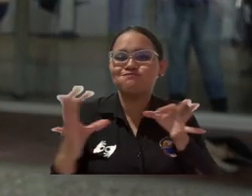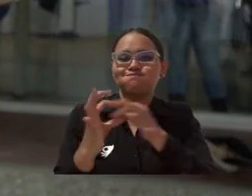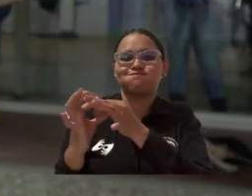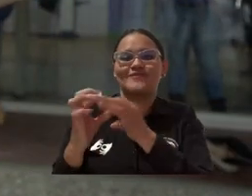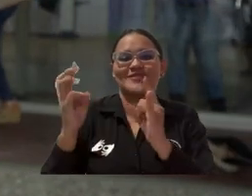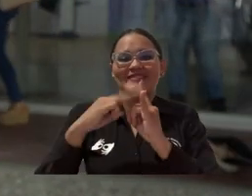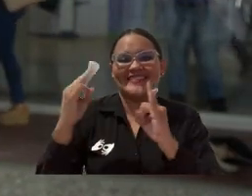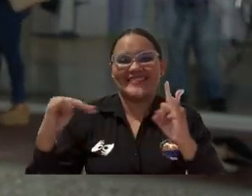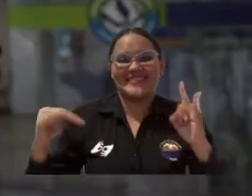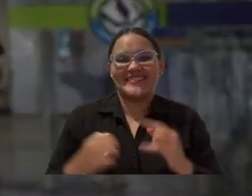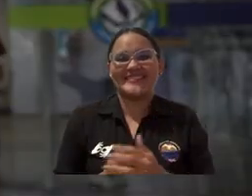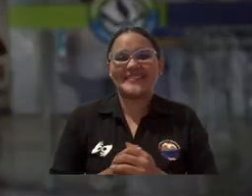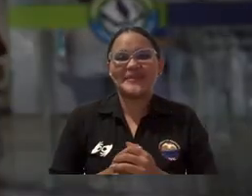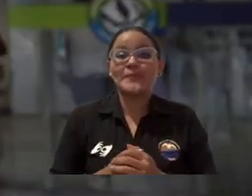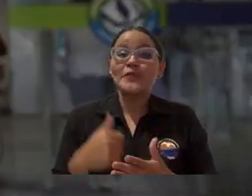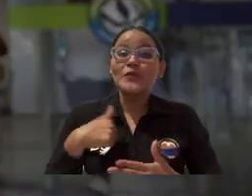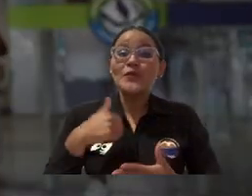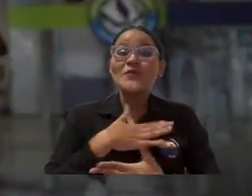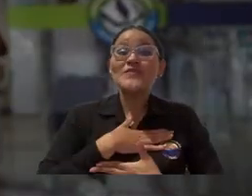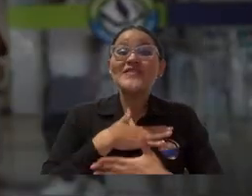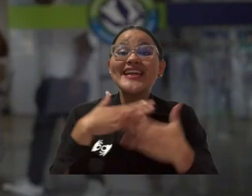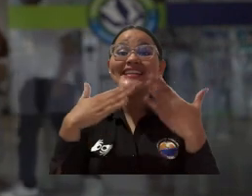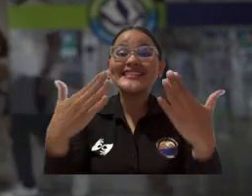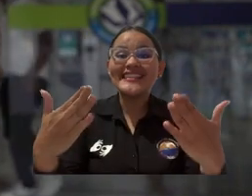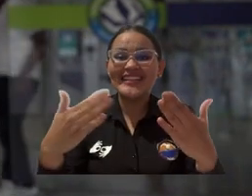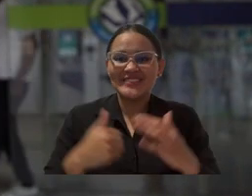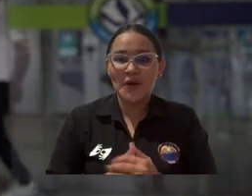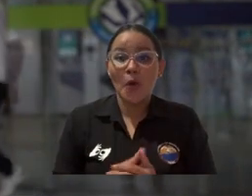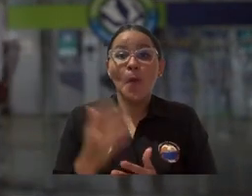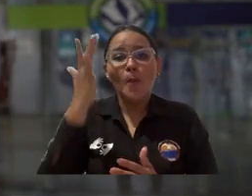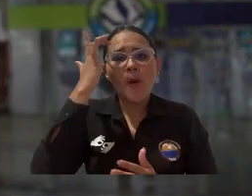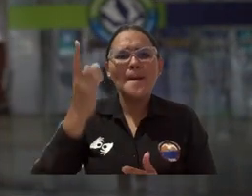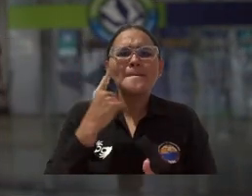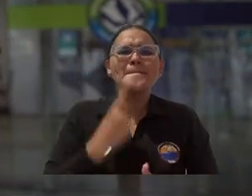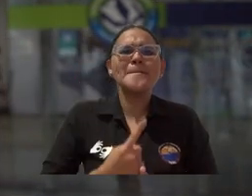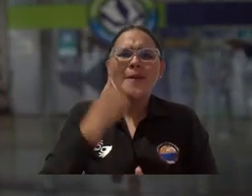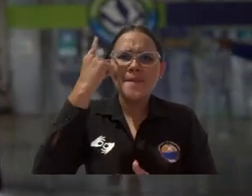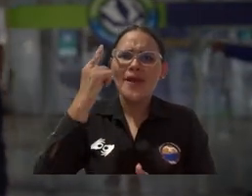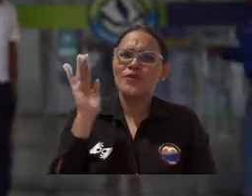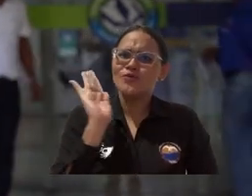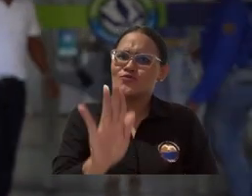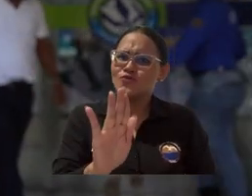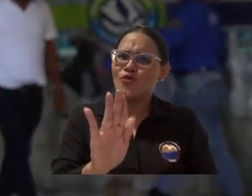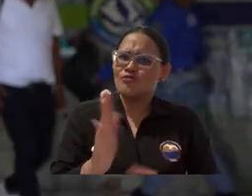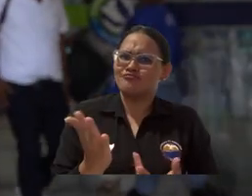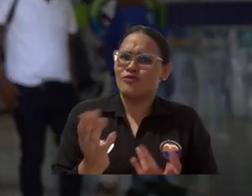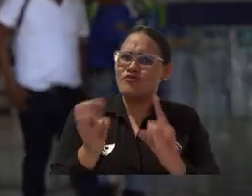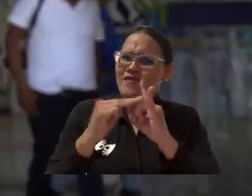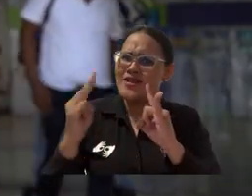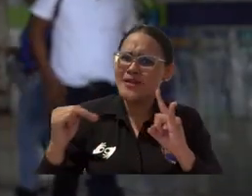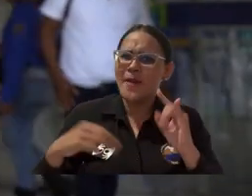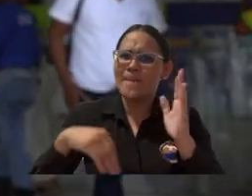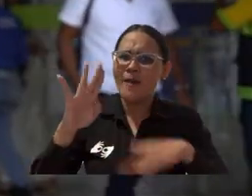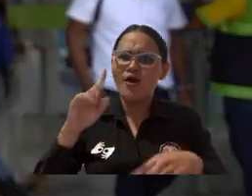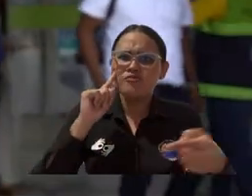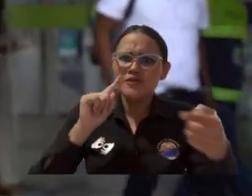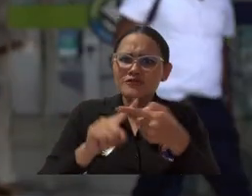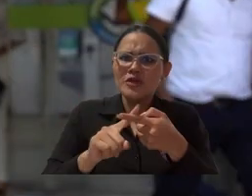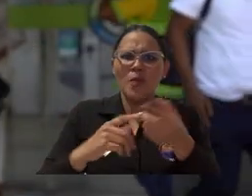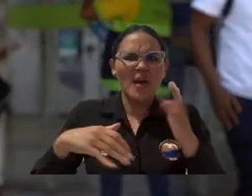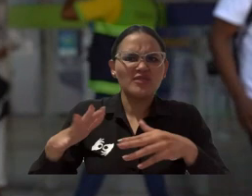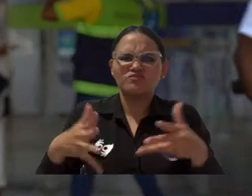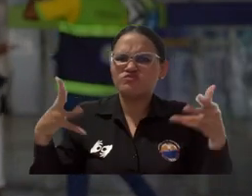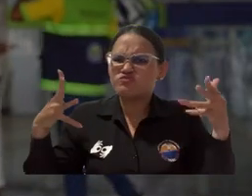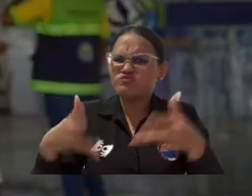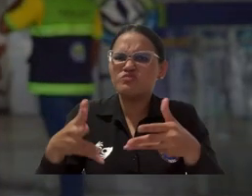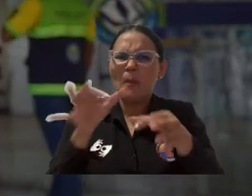con la Universidad del Magdalena. Excelente felicitarlo porque es la primera vez en la historia desde que la universidad está fundada que ha llegado